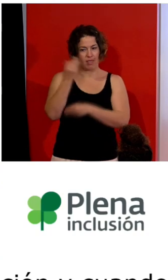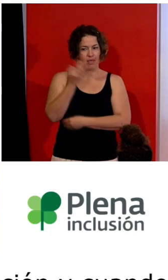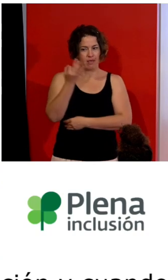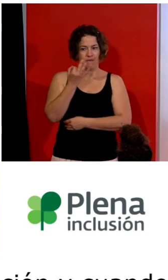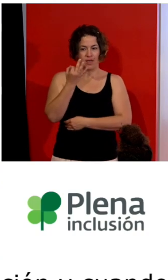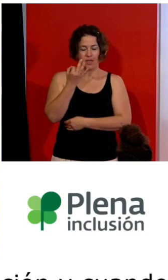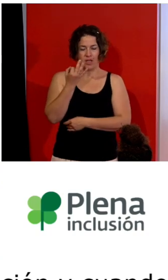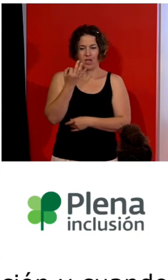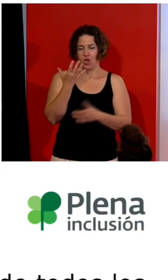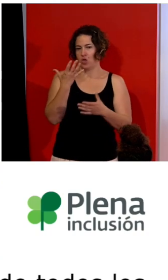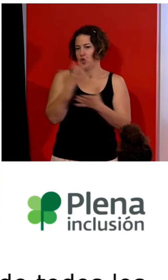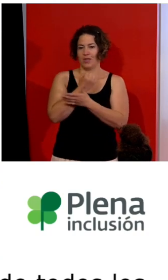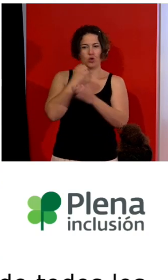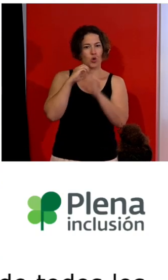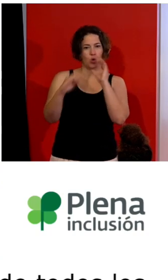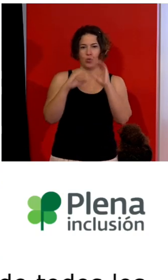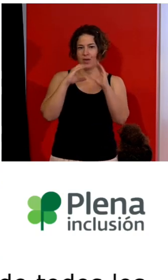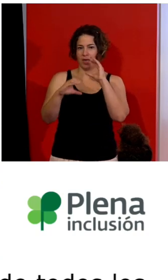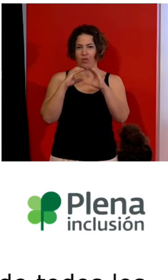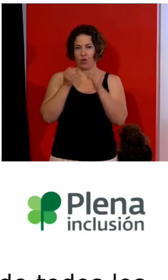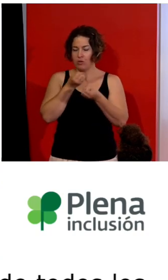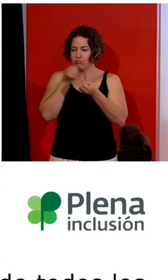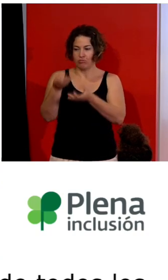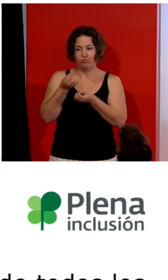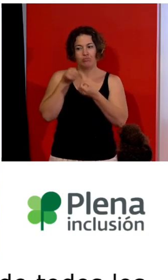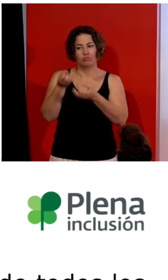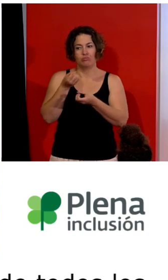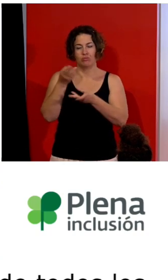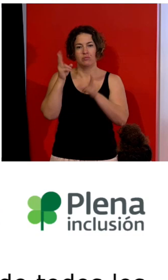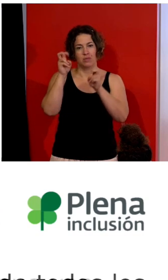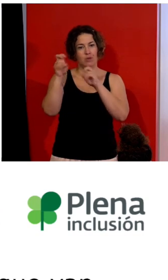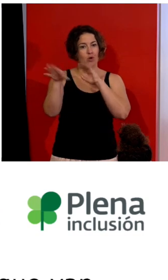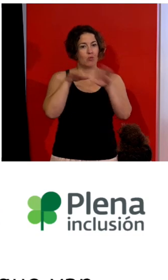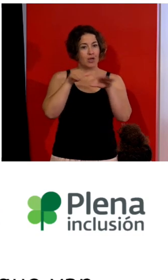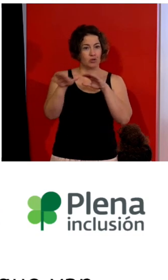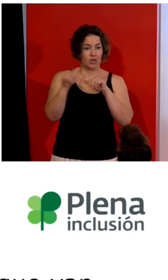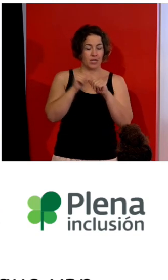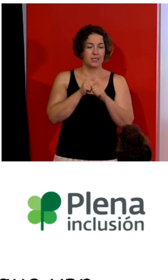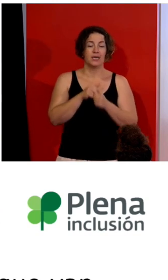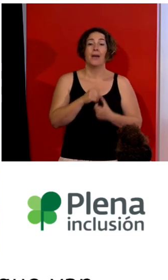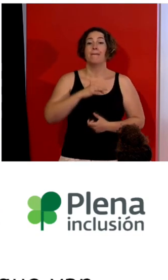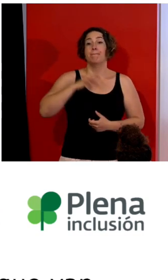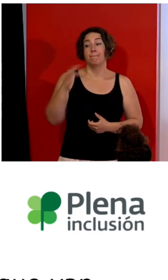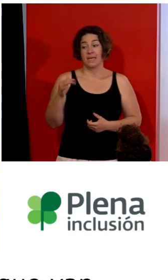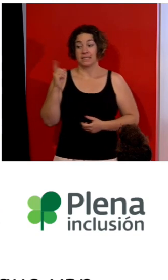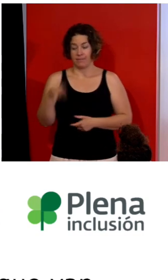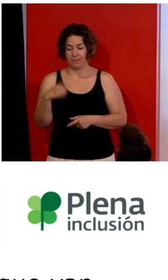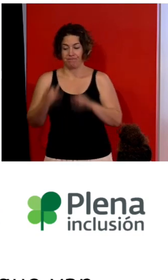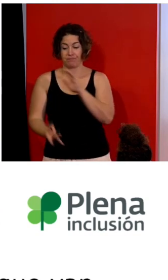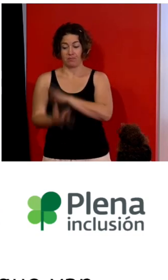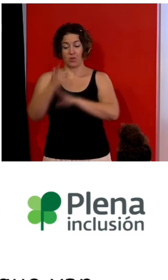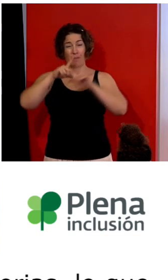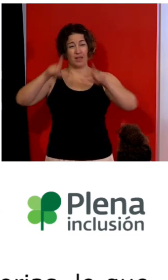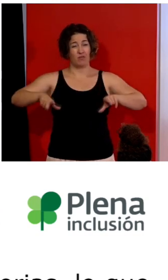de todas las comunicaciones que van saliendo con respecto a las convocatorias. Lo que hemos hecho ha sido crear una plataforma de